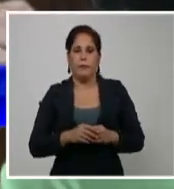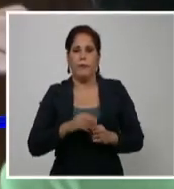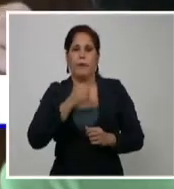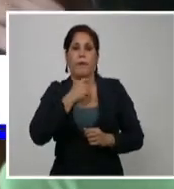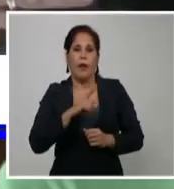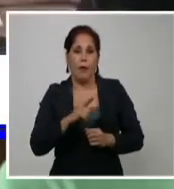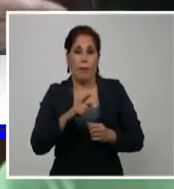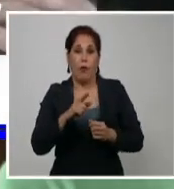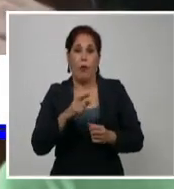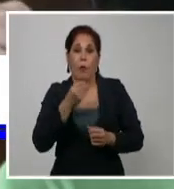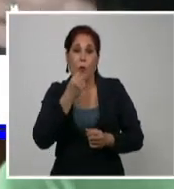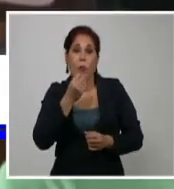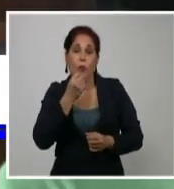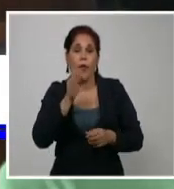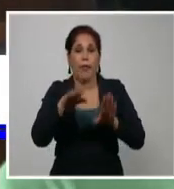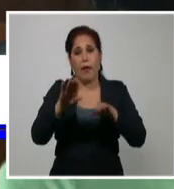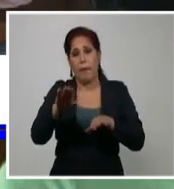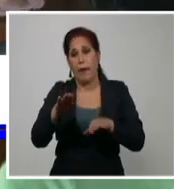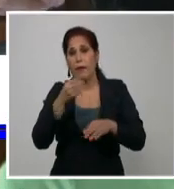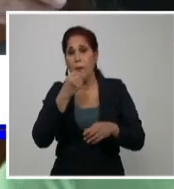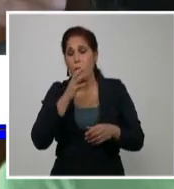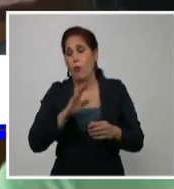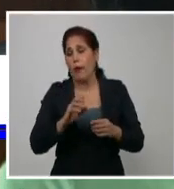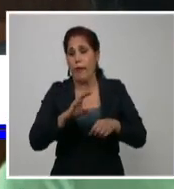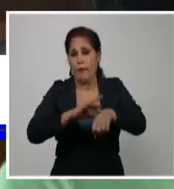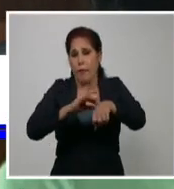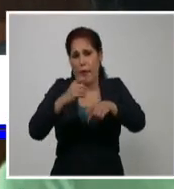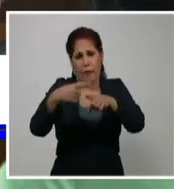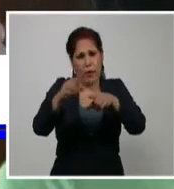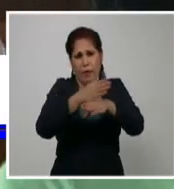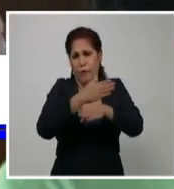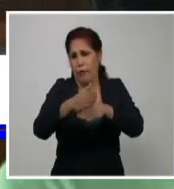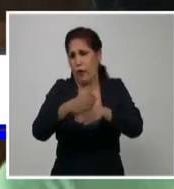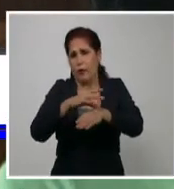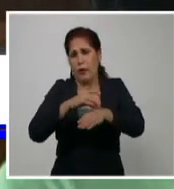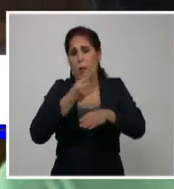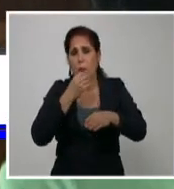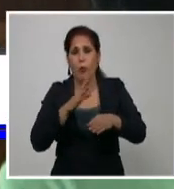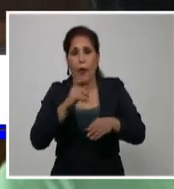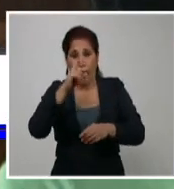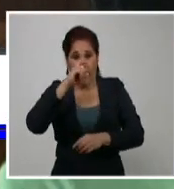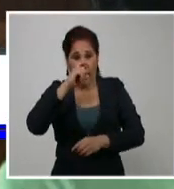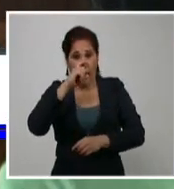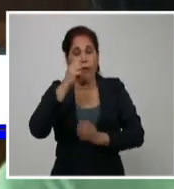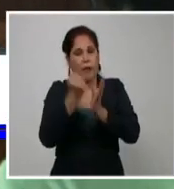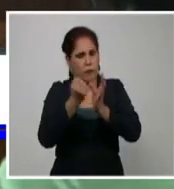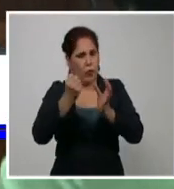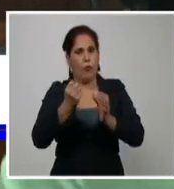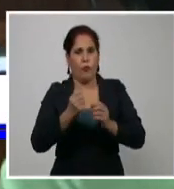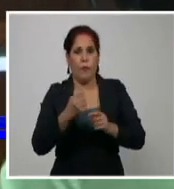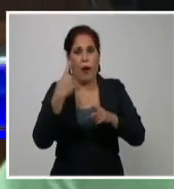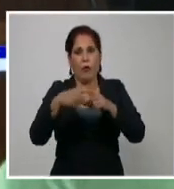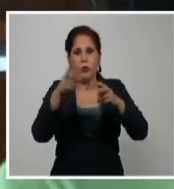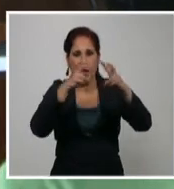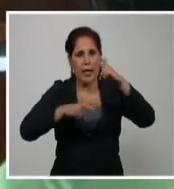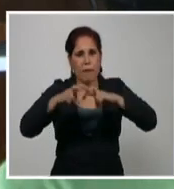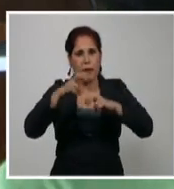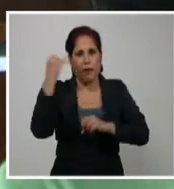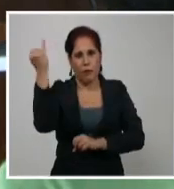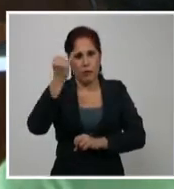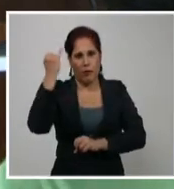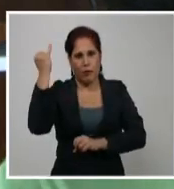sea, de las razones de riesgo según severidad, según diferentes patologías y la edad, confirma lo que hemos encontrado en otros estudios y a nivel internacional,